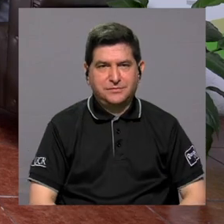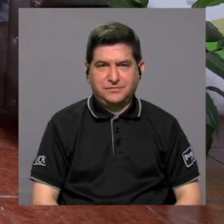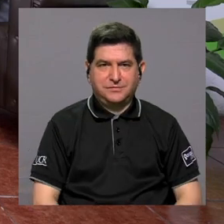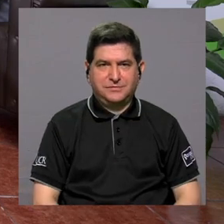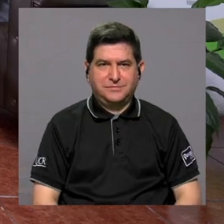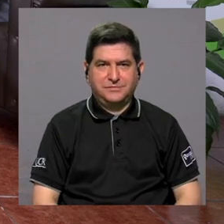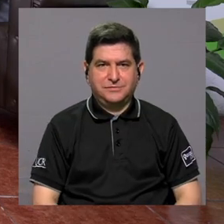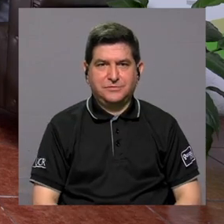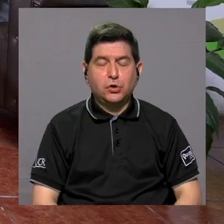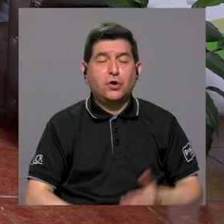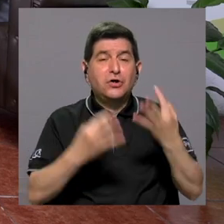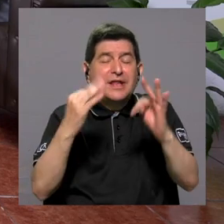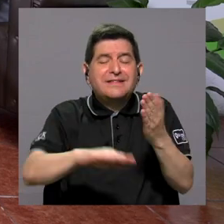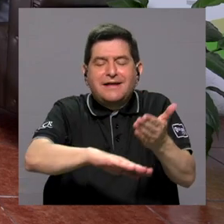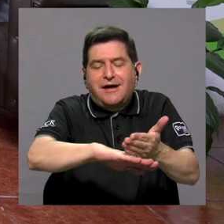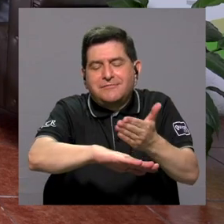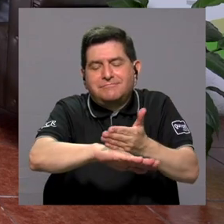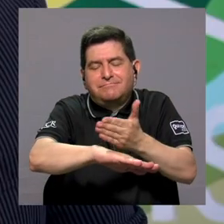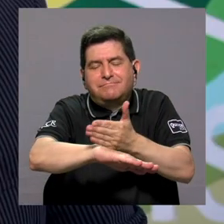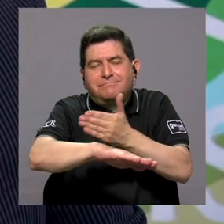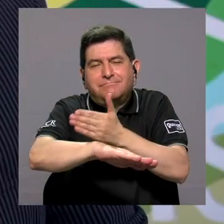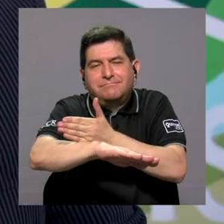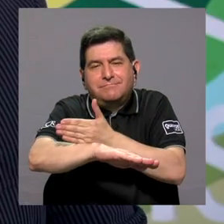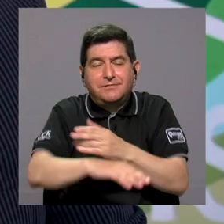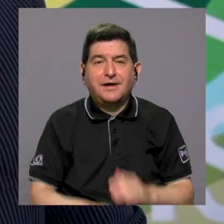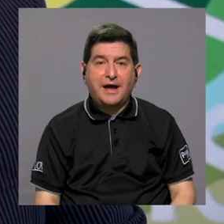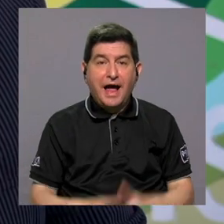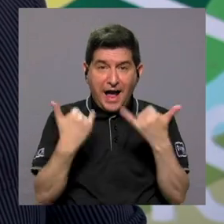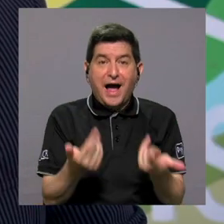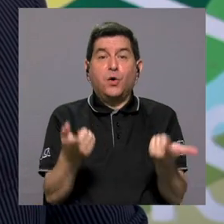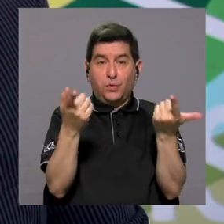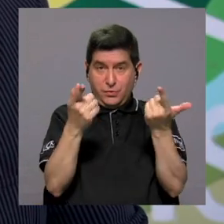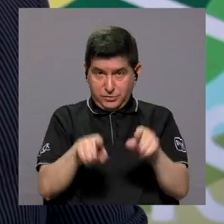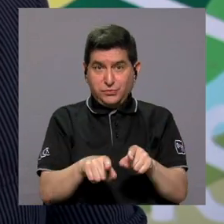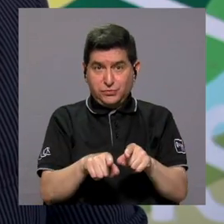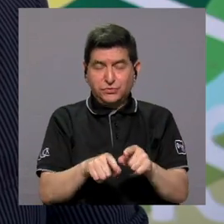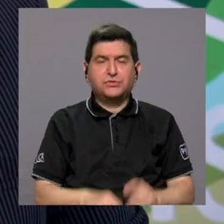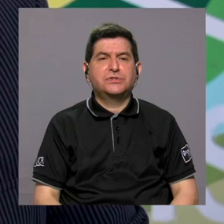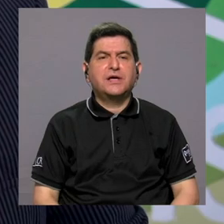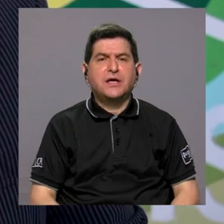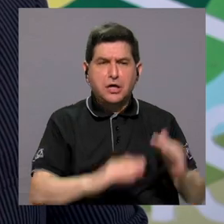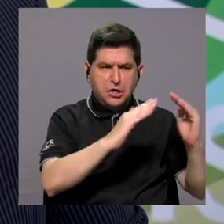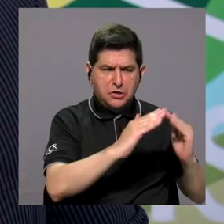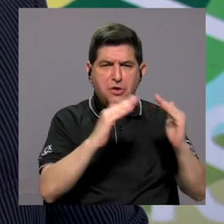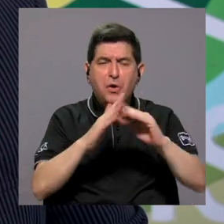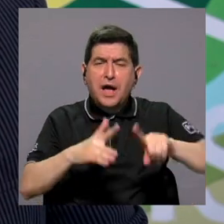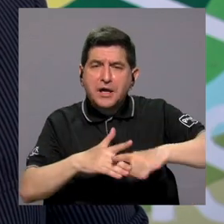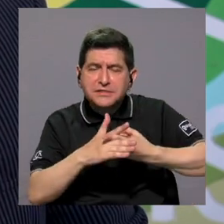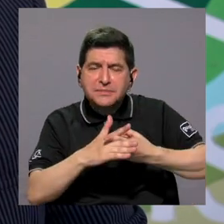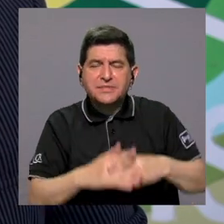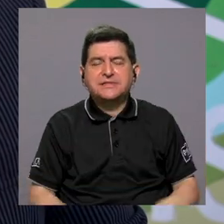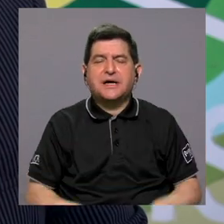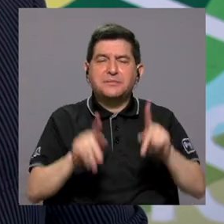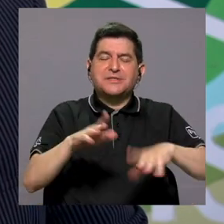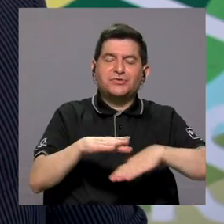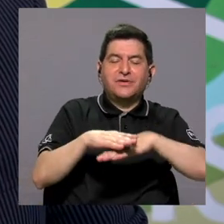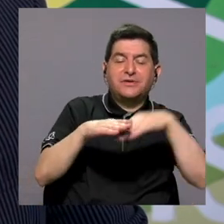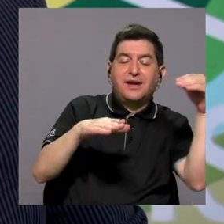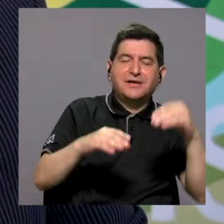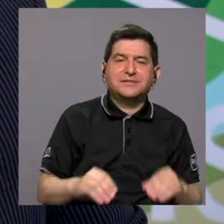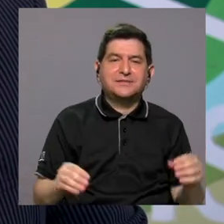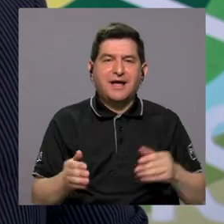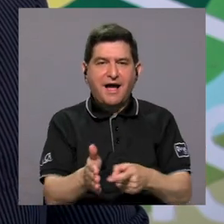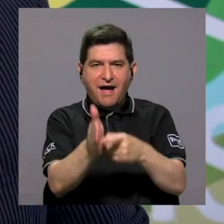de recuperación que ha venido ocurriendo los lugares han empezado a salir han empezado a aumentar